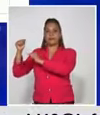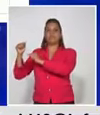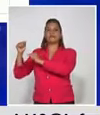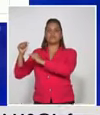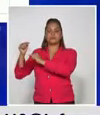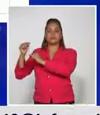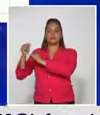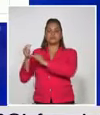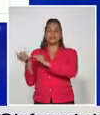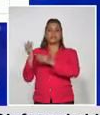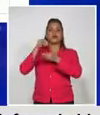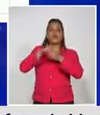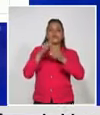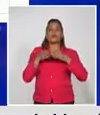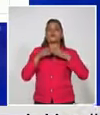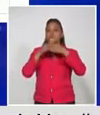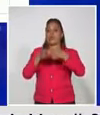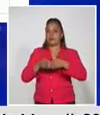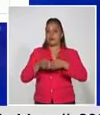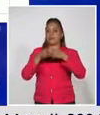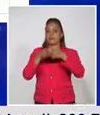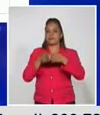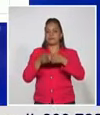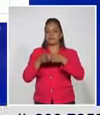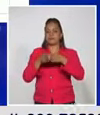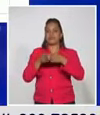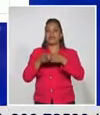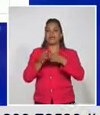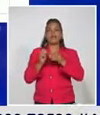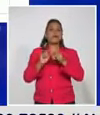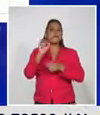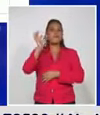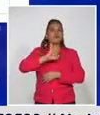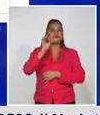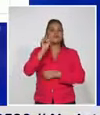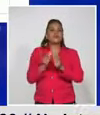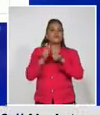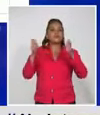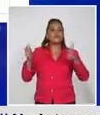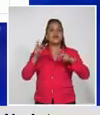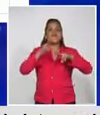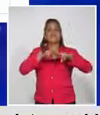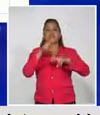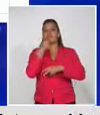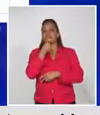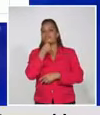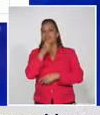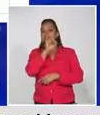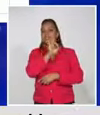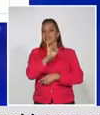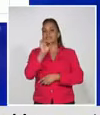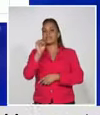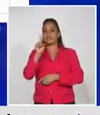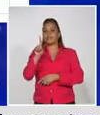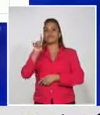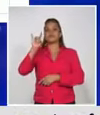que aportan. De todas formas, el de la tasa más elevada, Habana Vieja, con